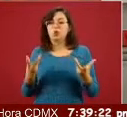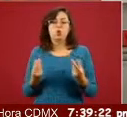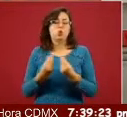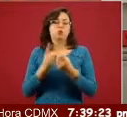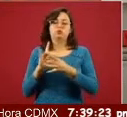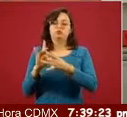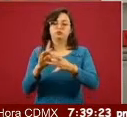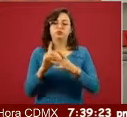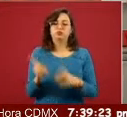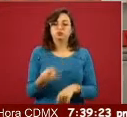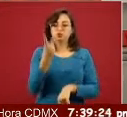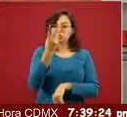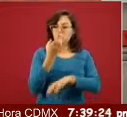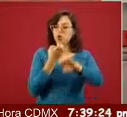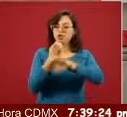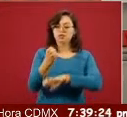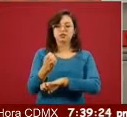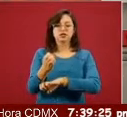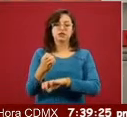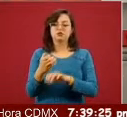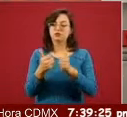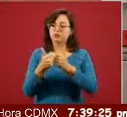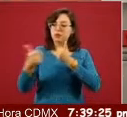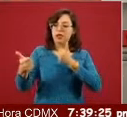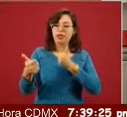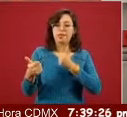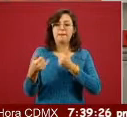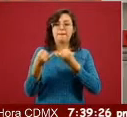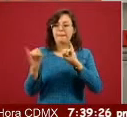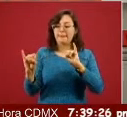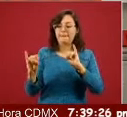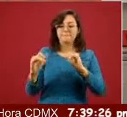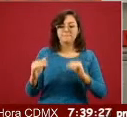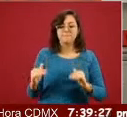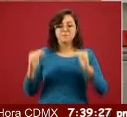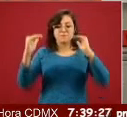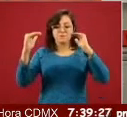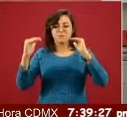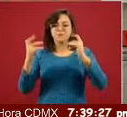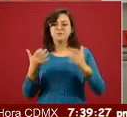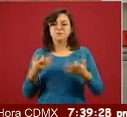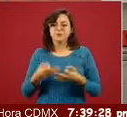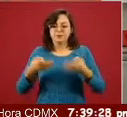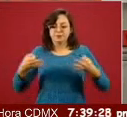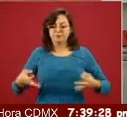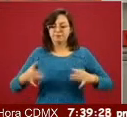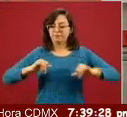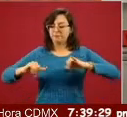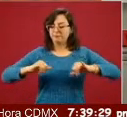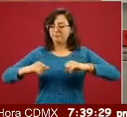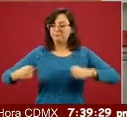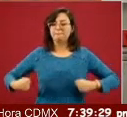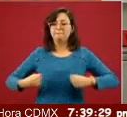son dos estados libres y soberanos, con unos claros límites territoriales,